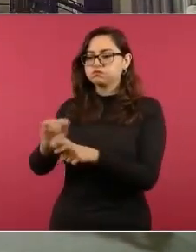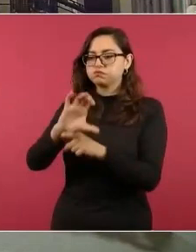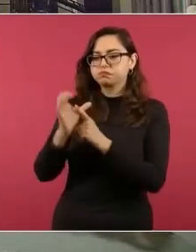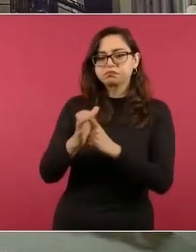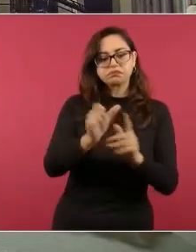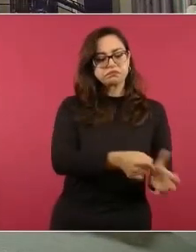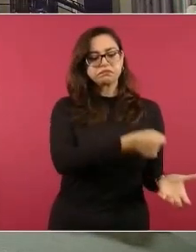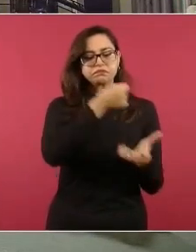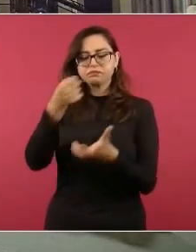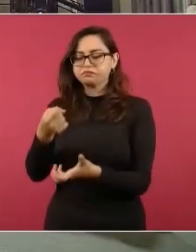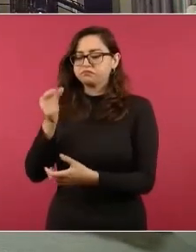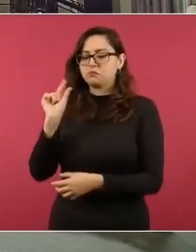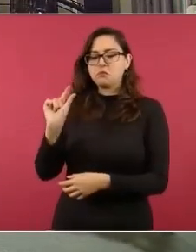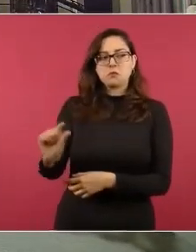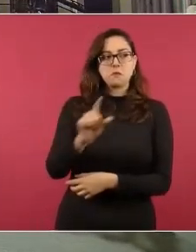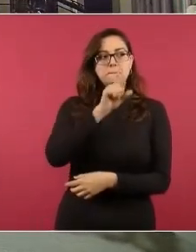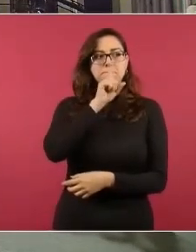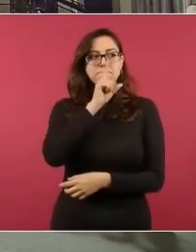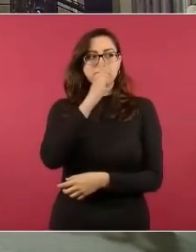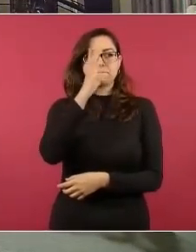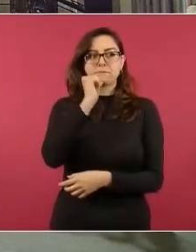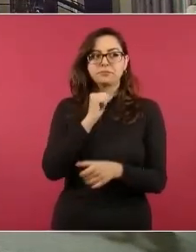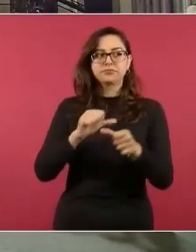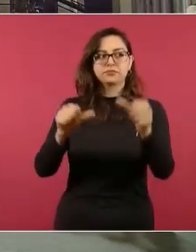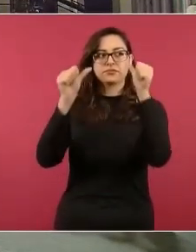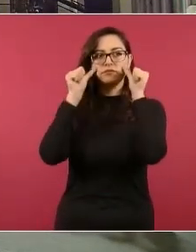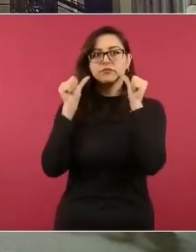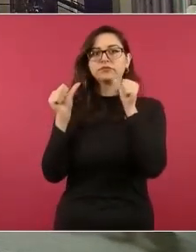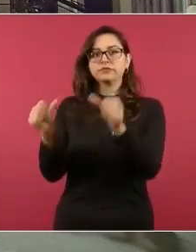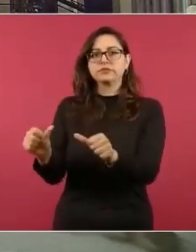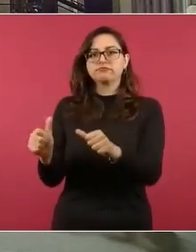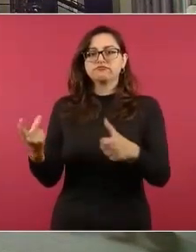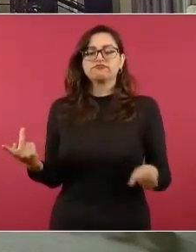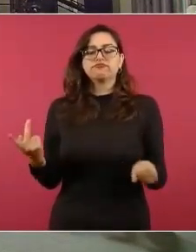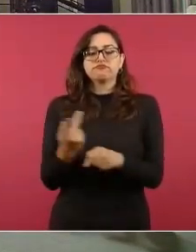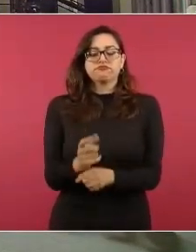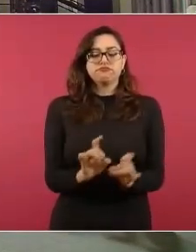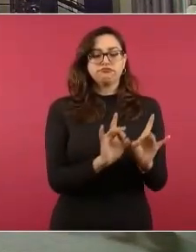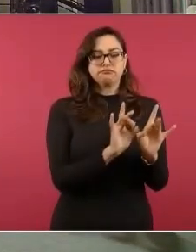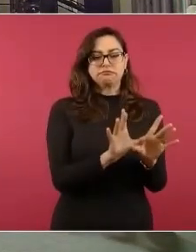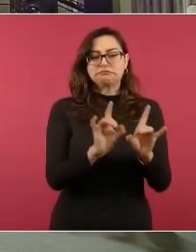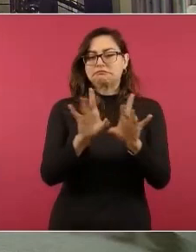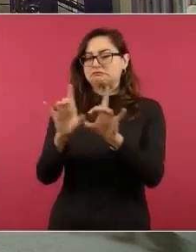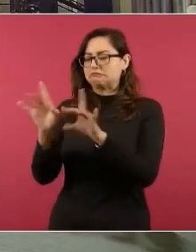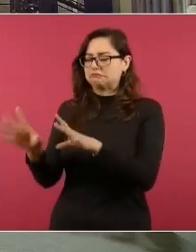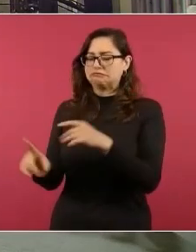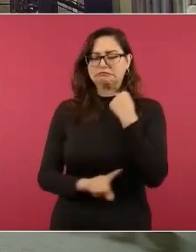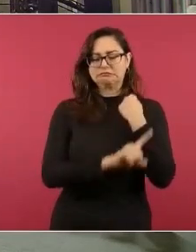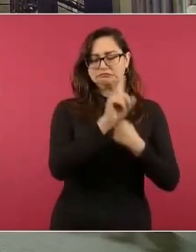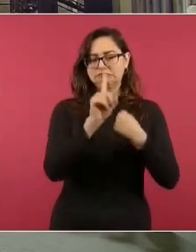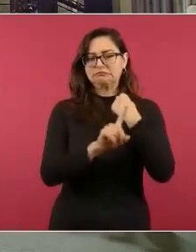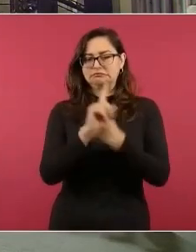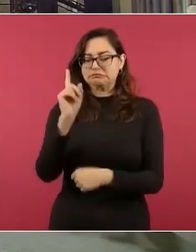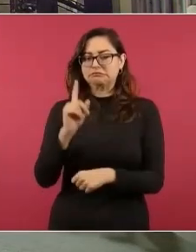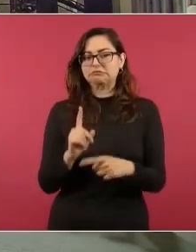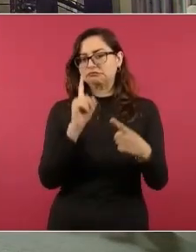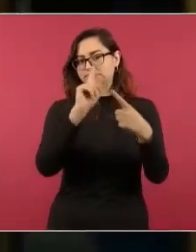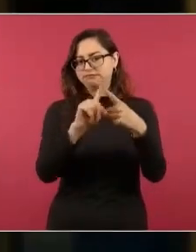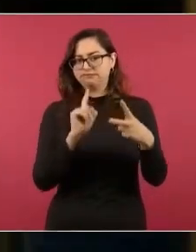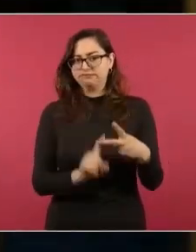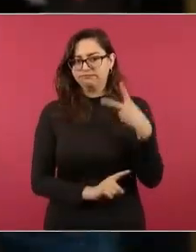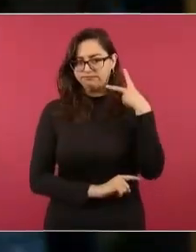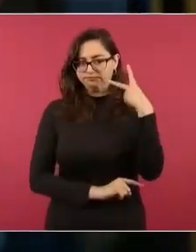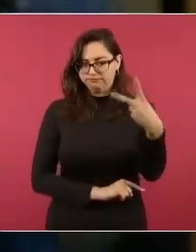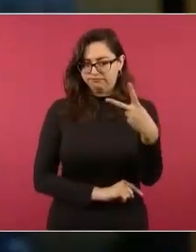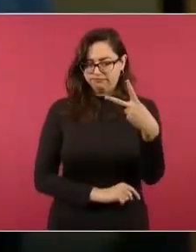sin capacidad de atención. Y esto sucede por muchos factores, pero hay 2 fundamentales, que es donde le vamos a colocar la